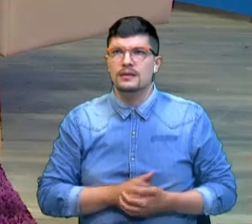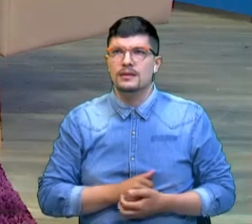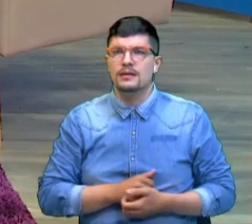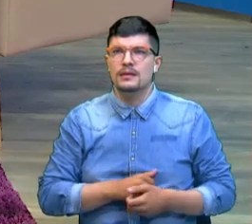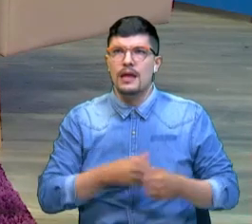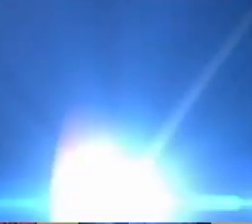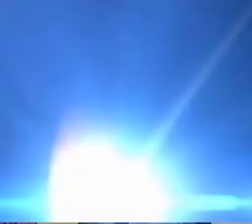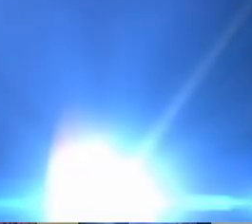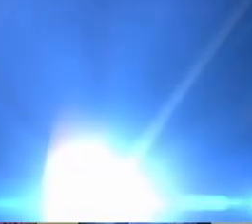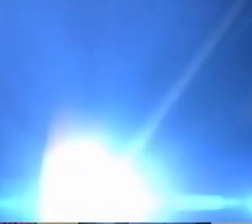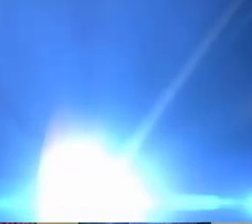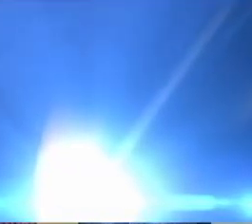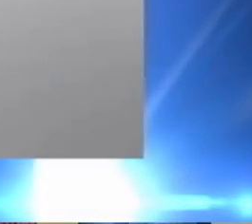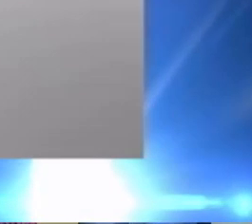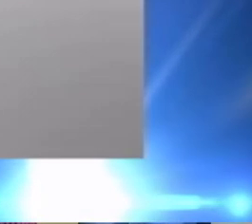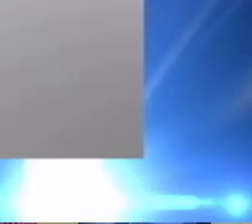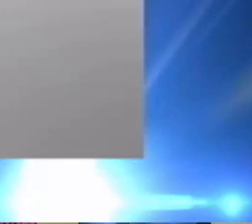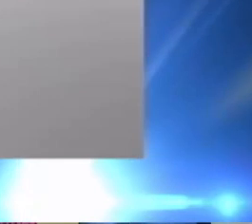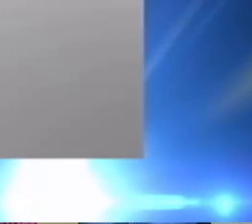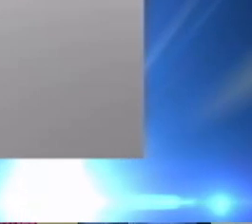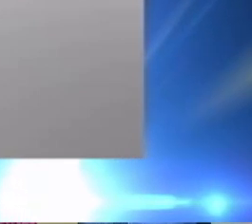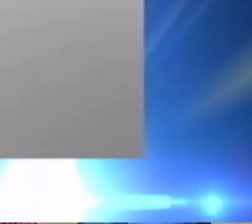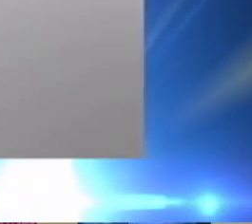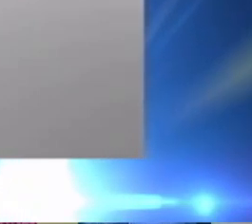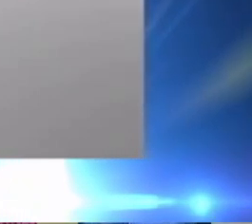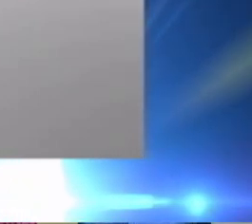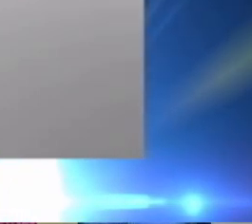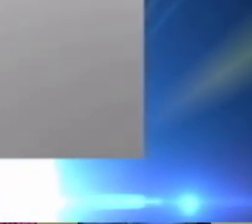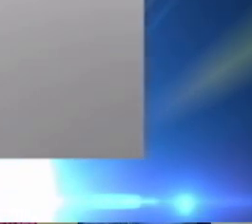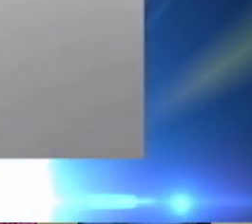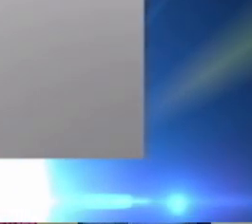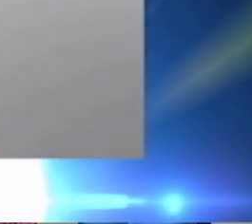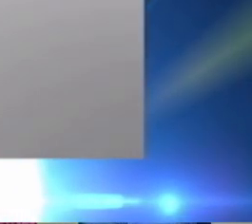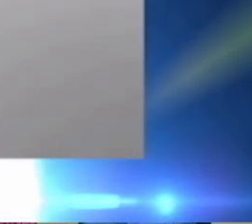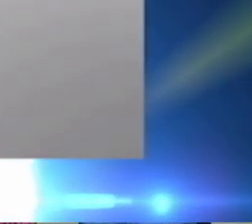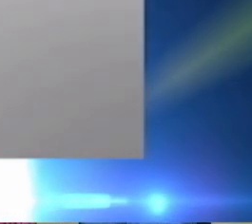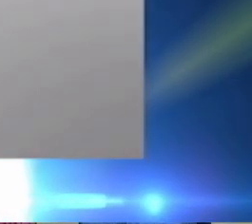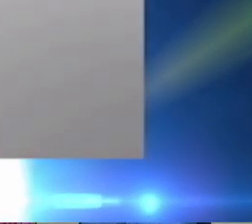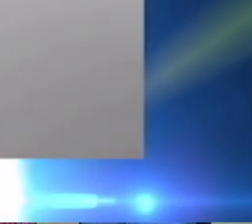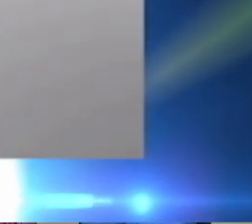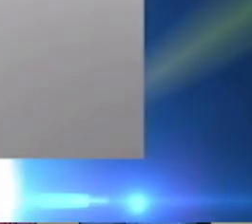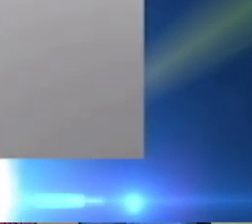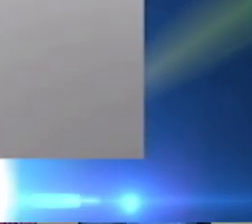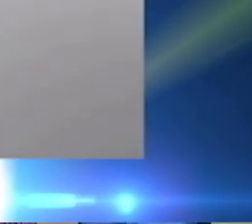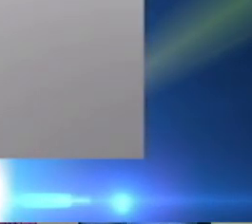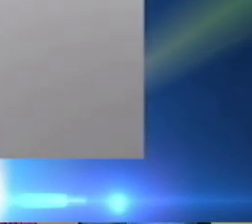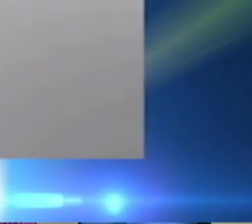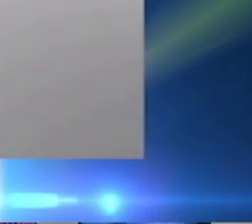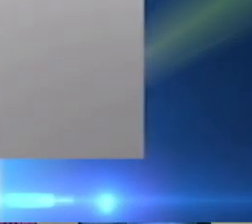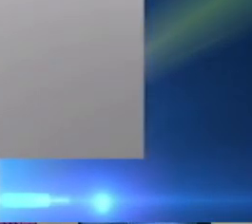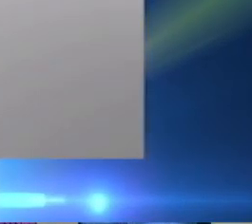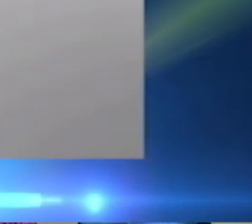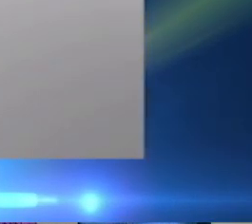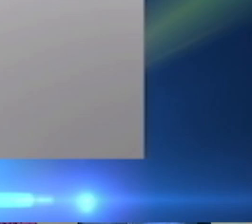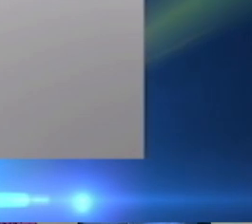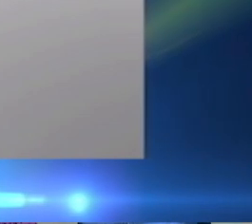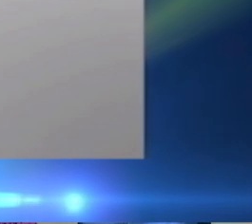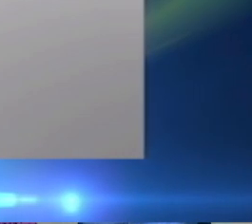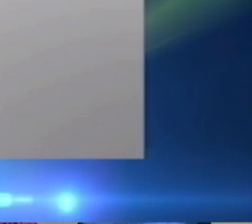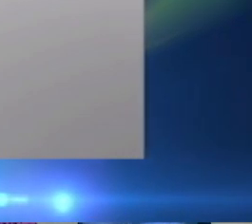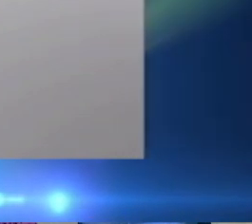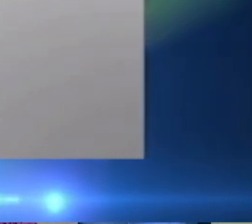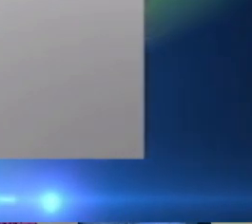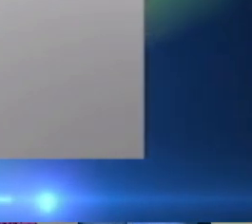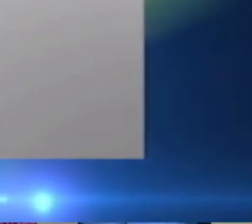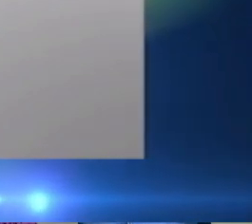laboral hace 3 años y me calificaron 10 puntos de pérdida de capacidad laboral. La empresa para la cual trabajo me puede despedir porque